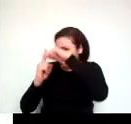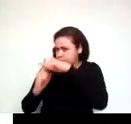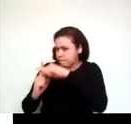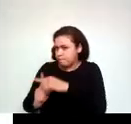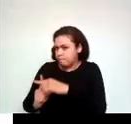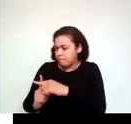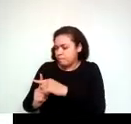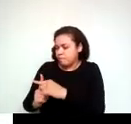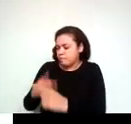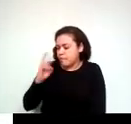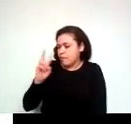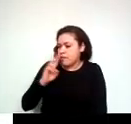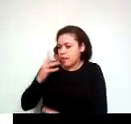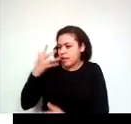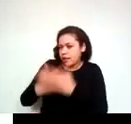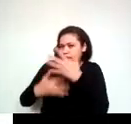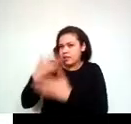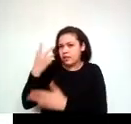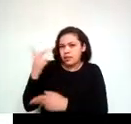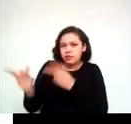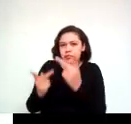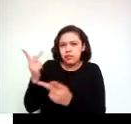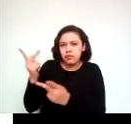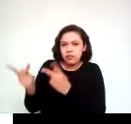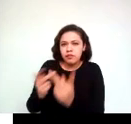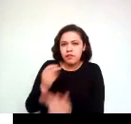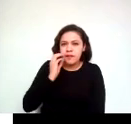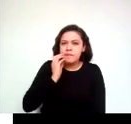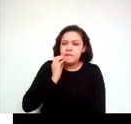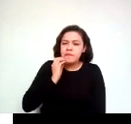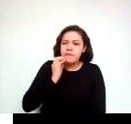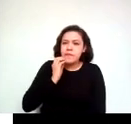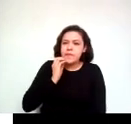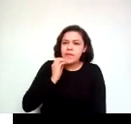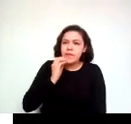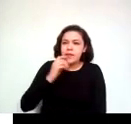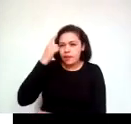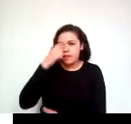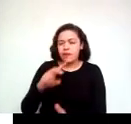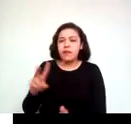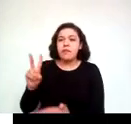estos 15 reactivos o de estas 15 preguntas en los valores que, de acuerdo a lo que